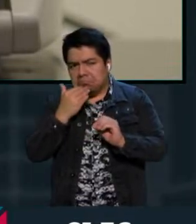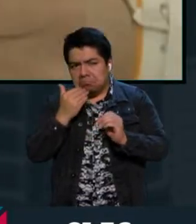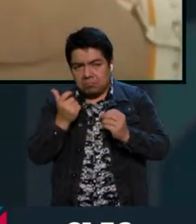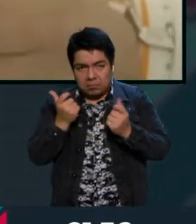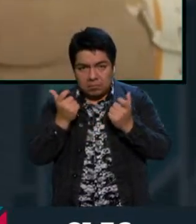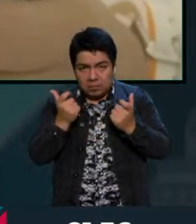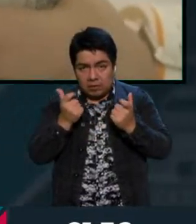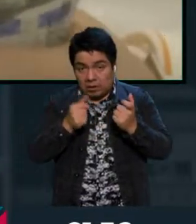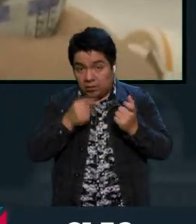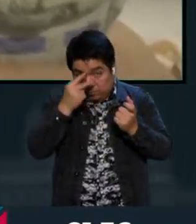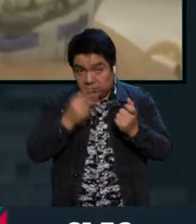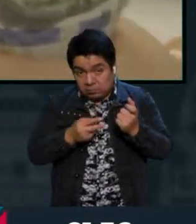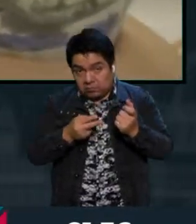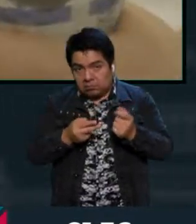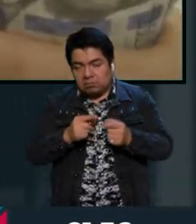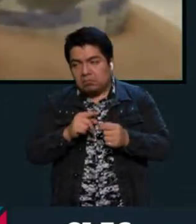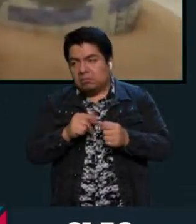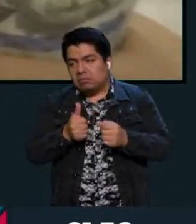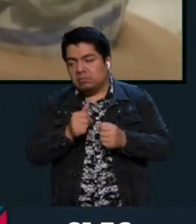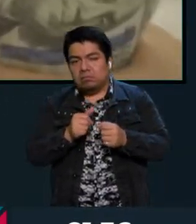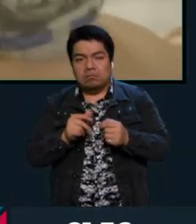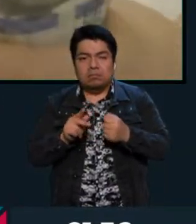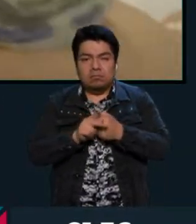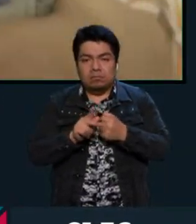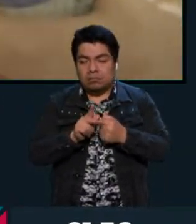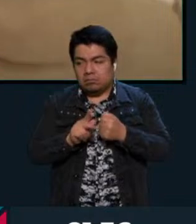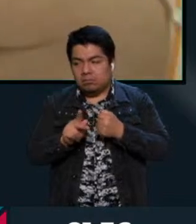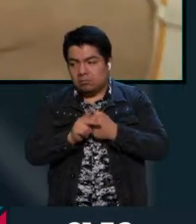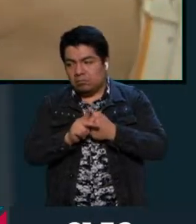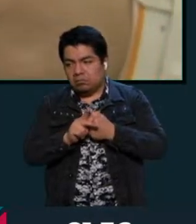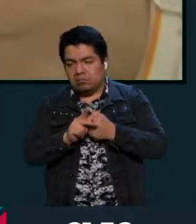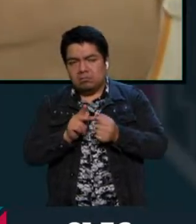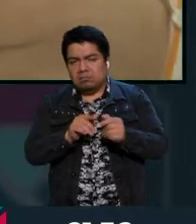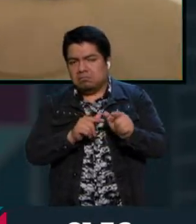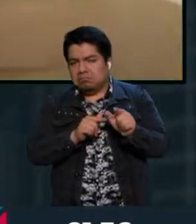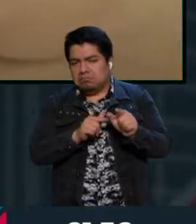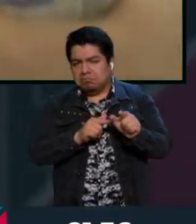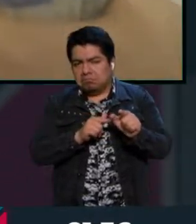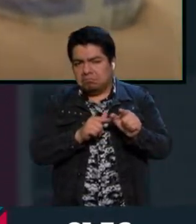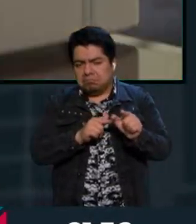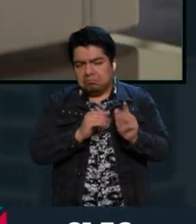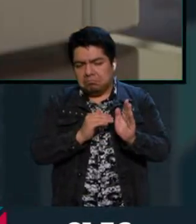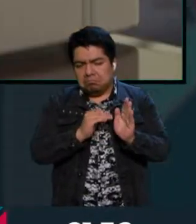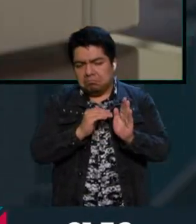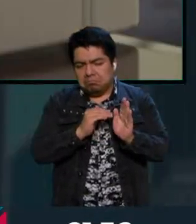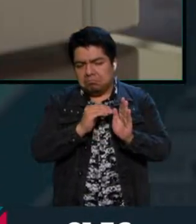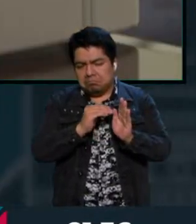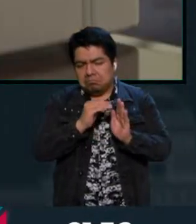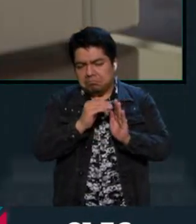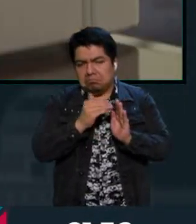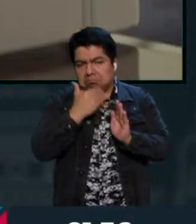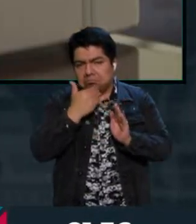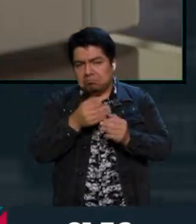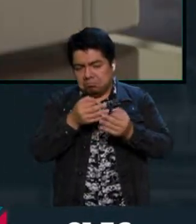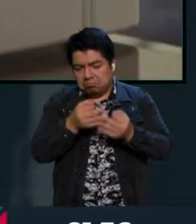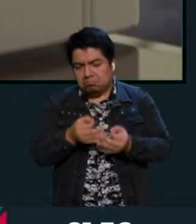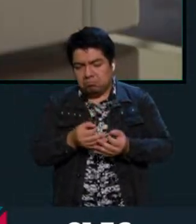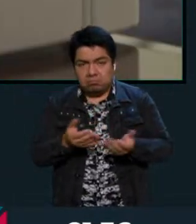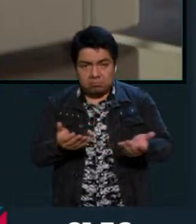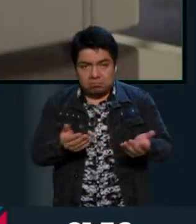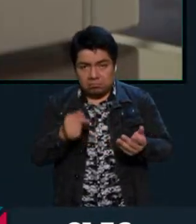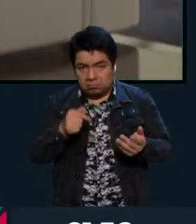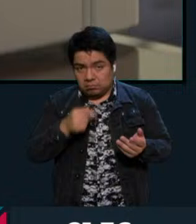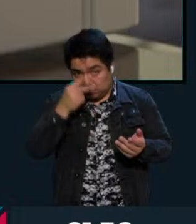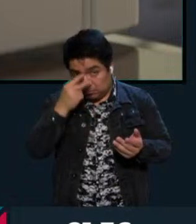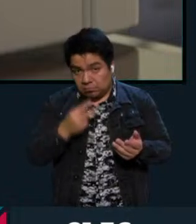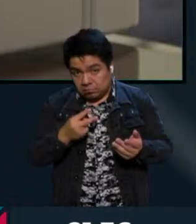economía mexicana y muchos países emergentes pues siguen creciendo, siguen con finanzas públicas estables. En el caso de